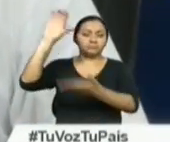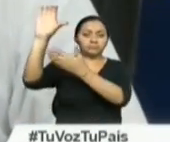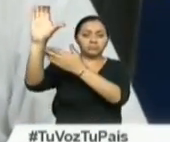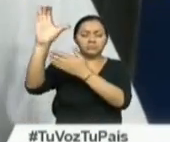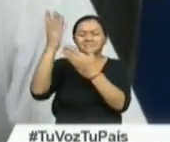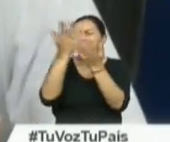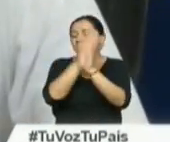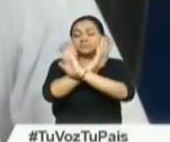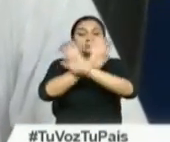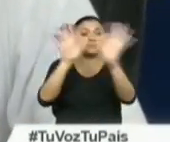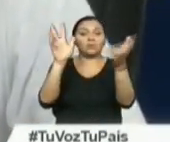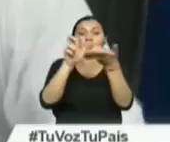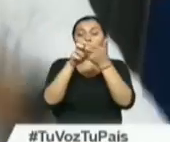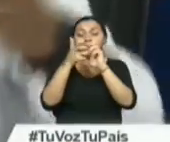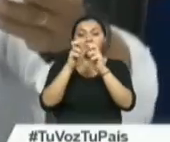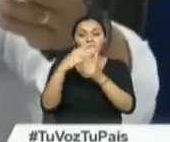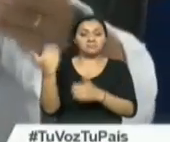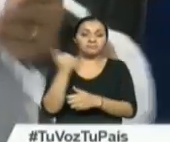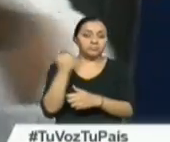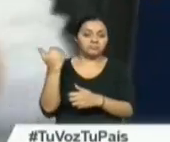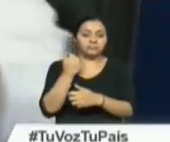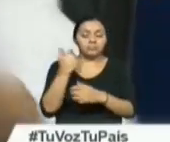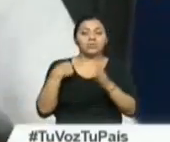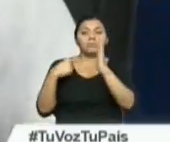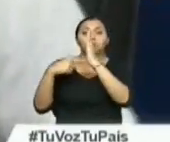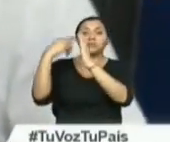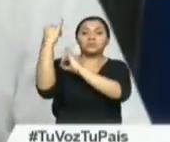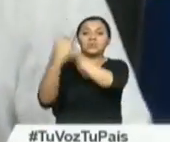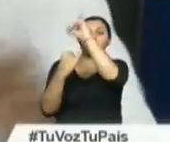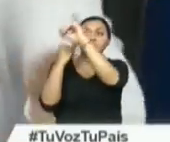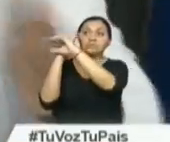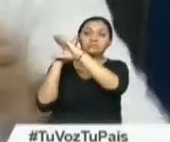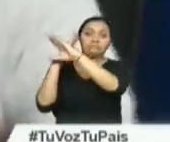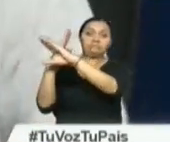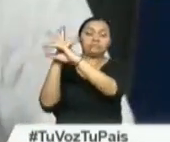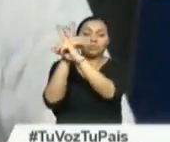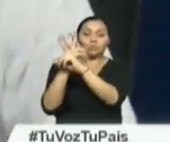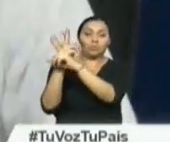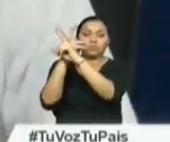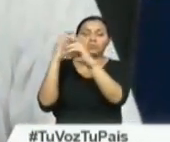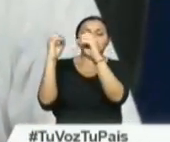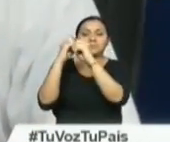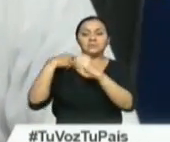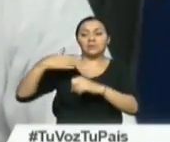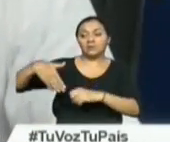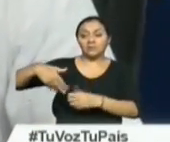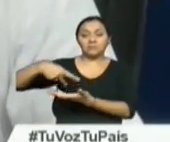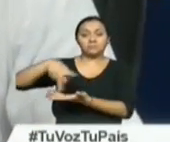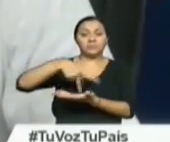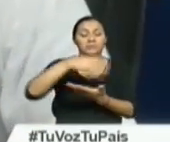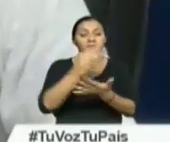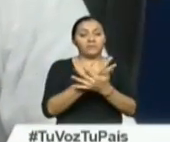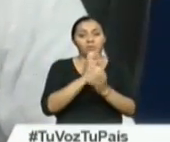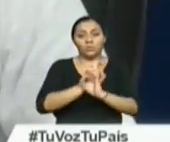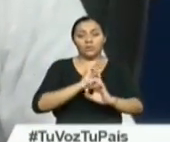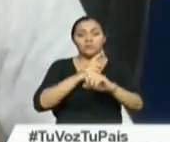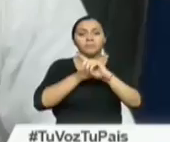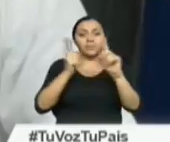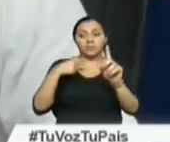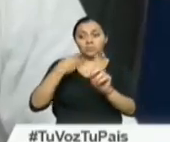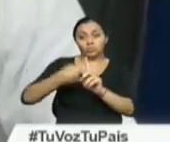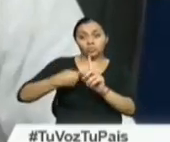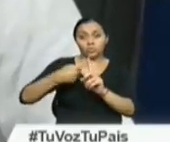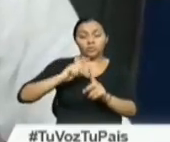hemos pasado con costos, obviamente. Tuvimos que poner salvaguardia, subió un poco el desempleo. Nos atrasamos con algunos proveedores, pero nunca nos atrasamos en